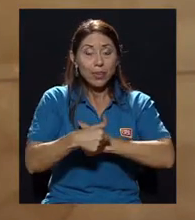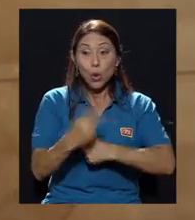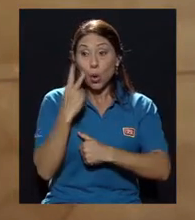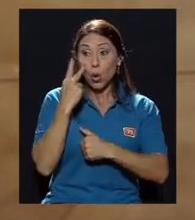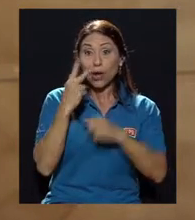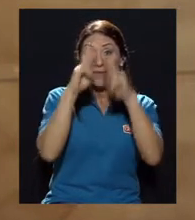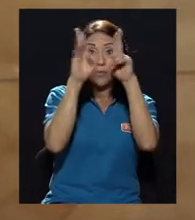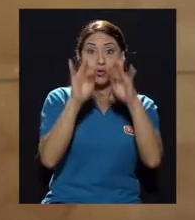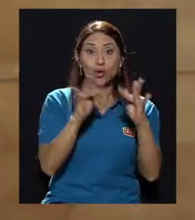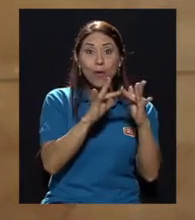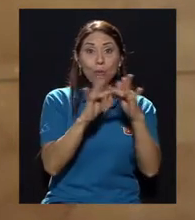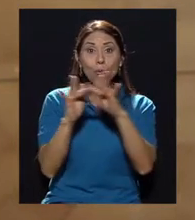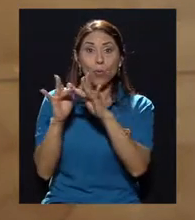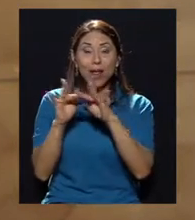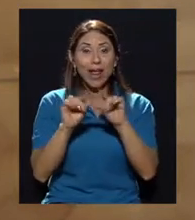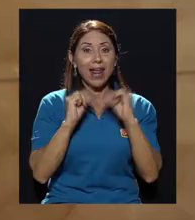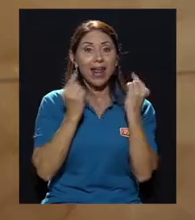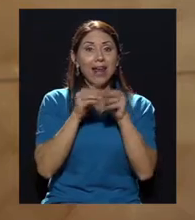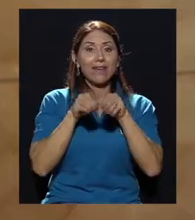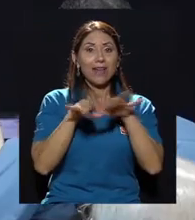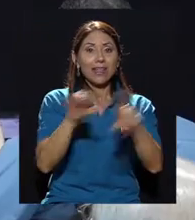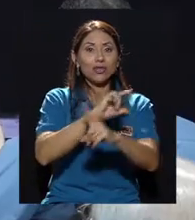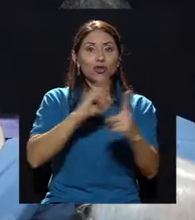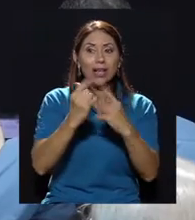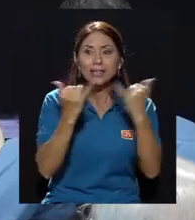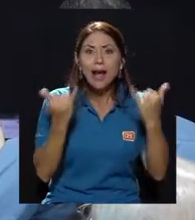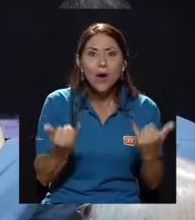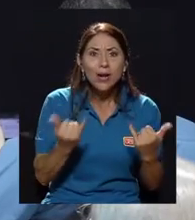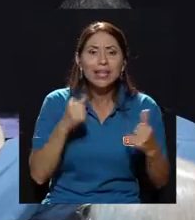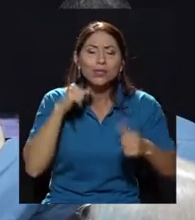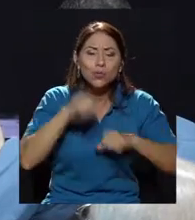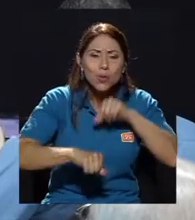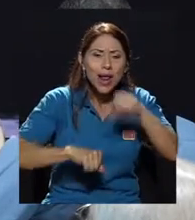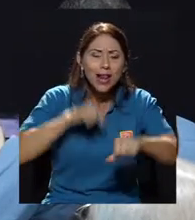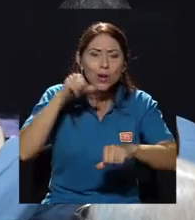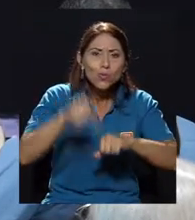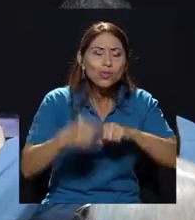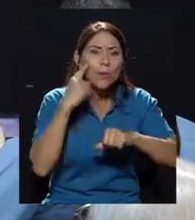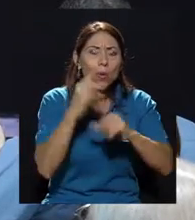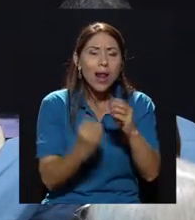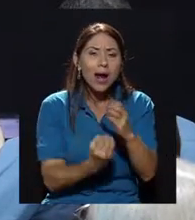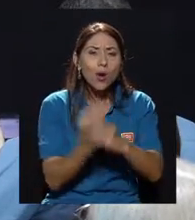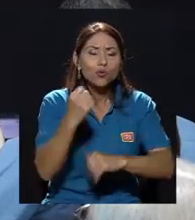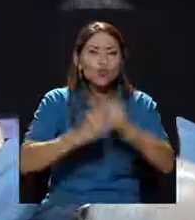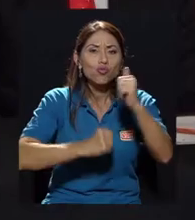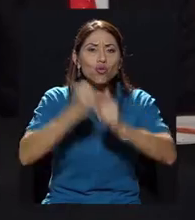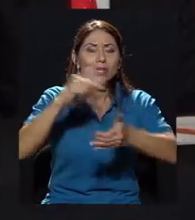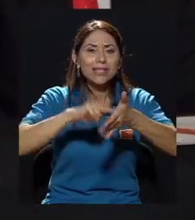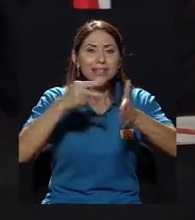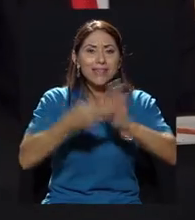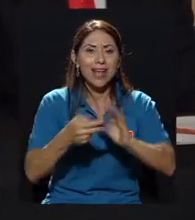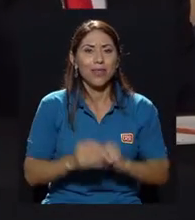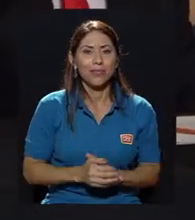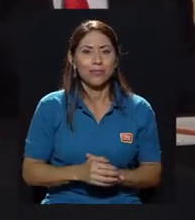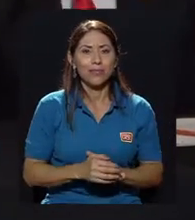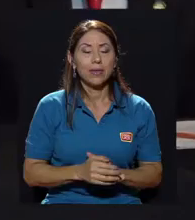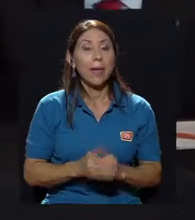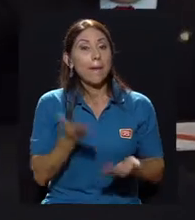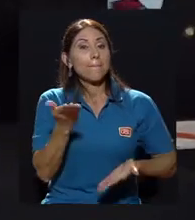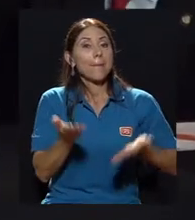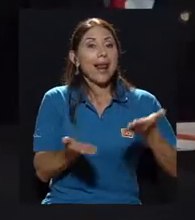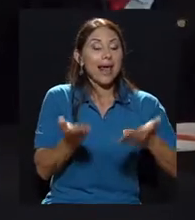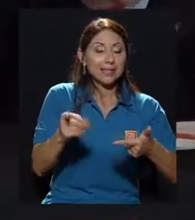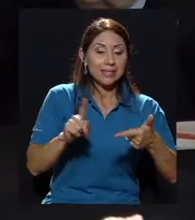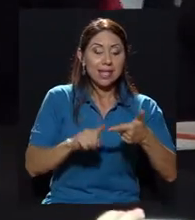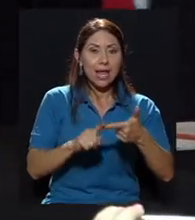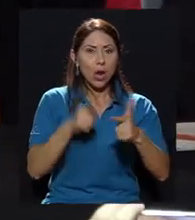vemos hoy en redes sociales es una lucha a muerte por la construcción del significado. El balance,